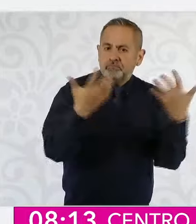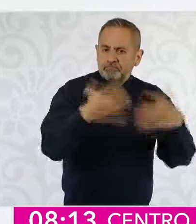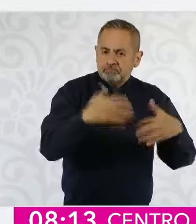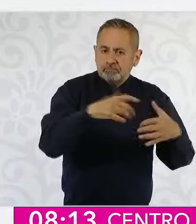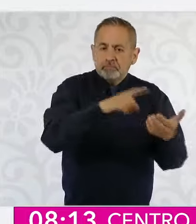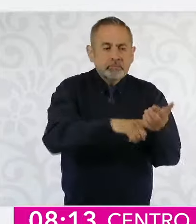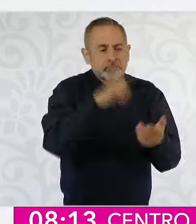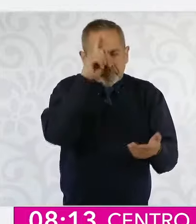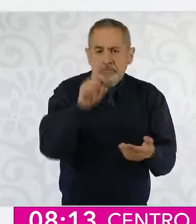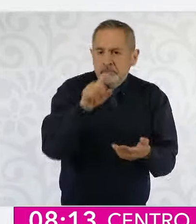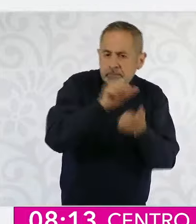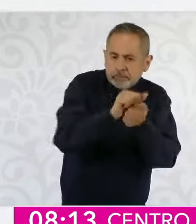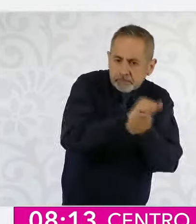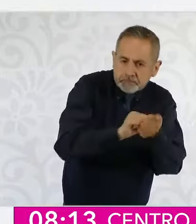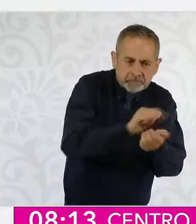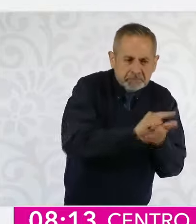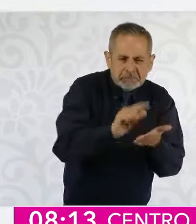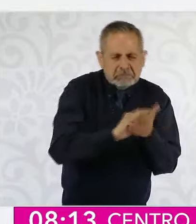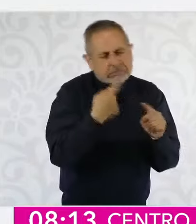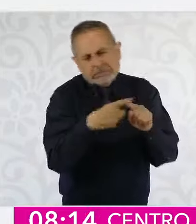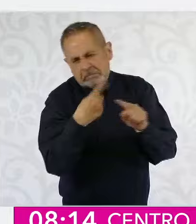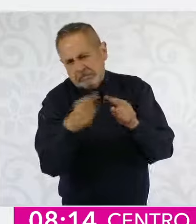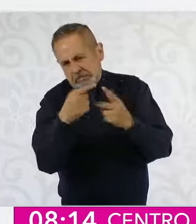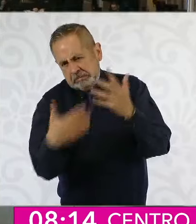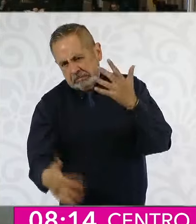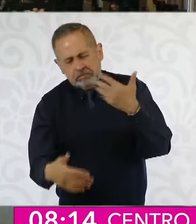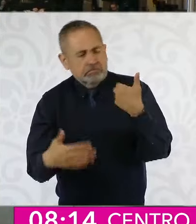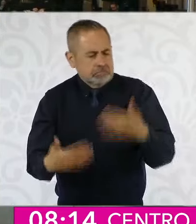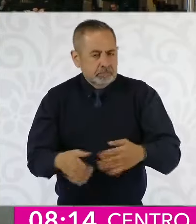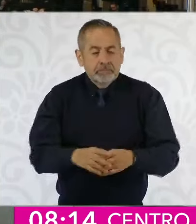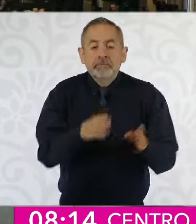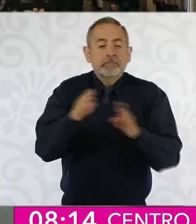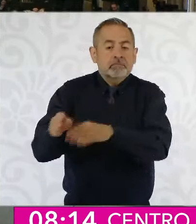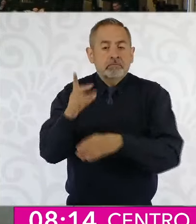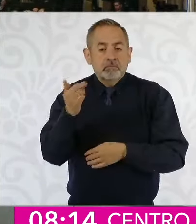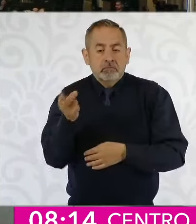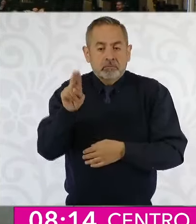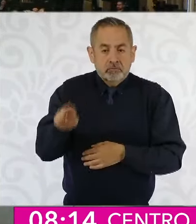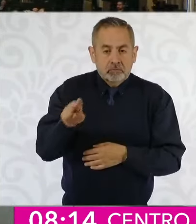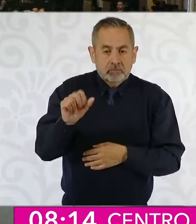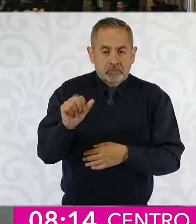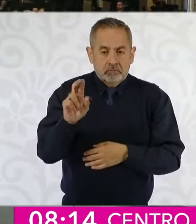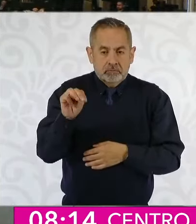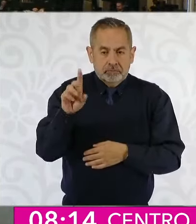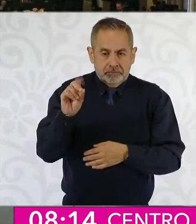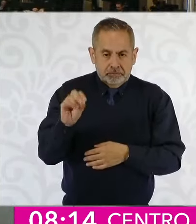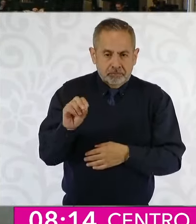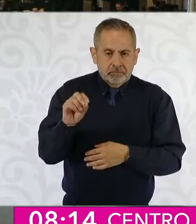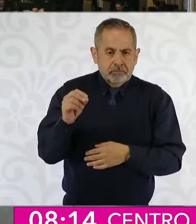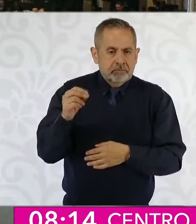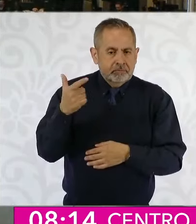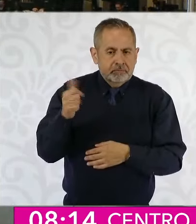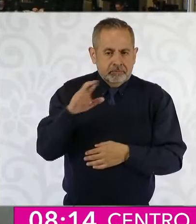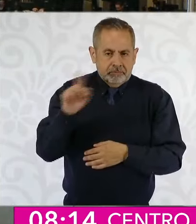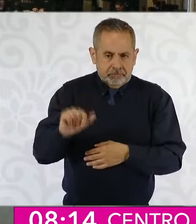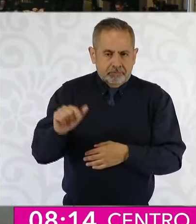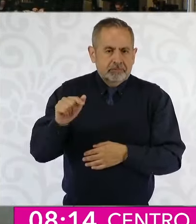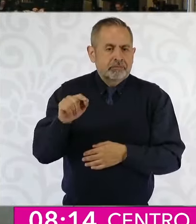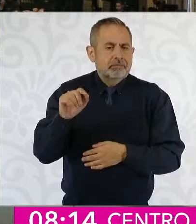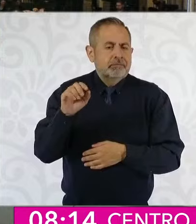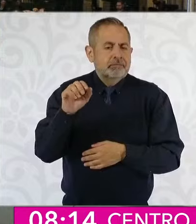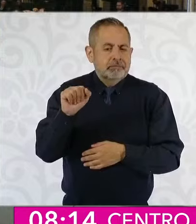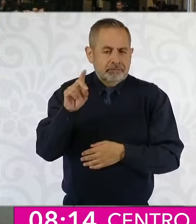de energía a partir de residuos, etcétera, etcétera. Don Armando Garzazada. Don Armando fue presidente de Alfa, tiene